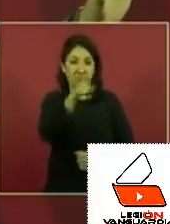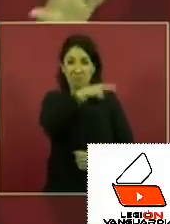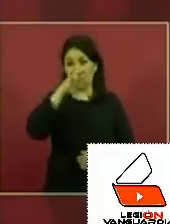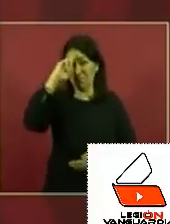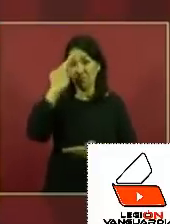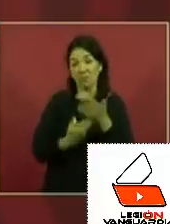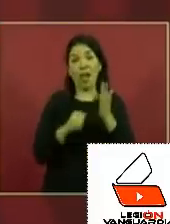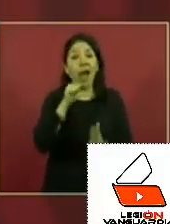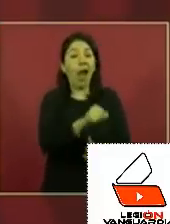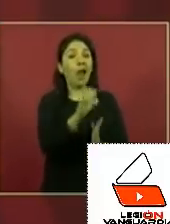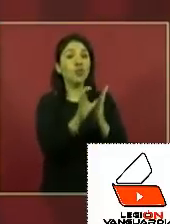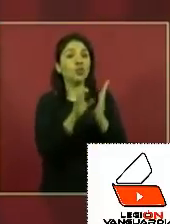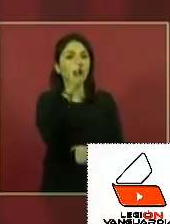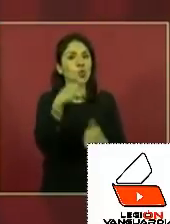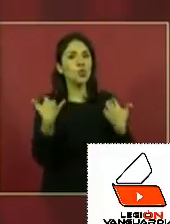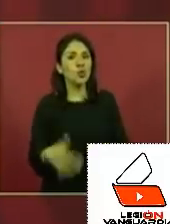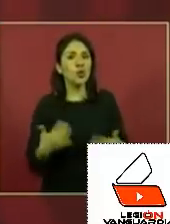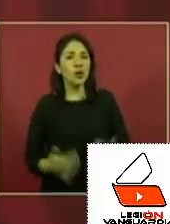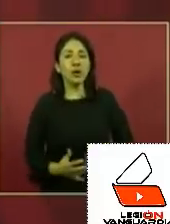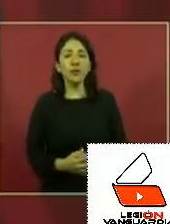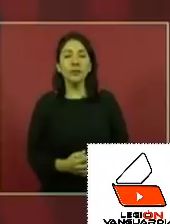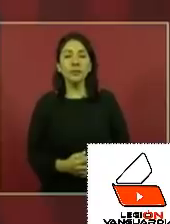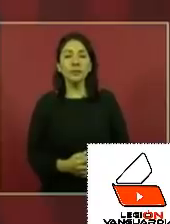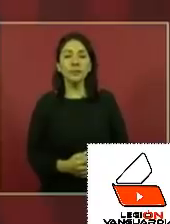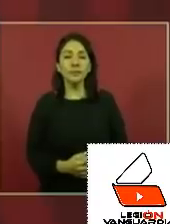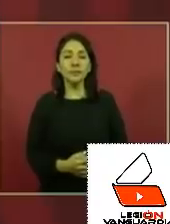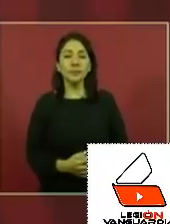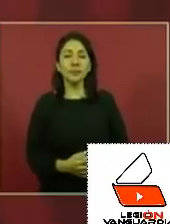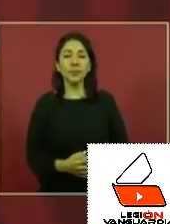Constitución Entonces